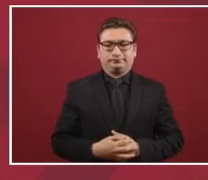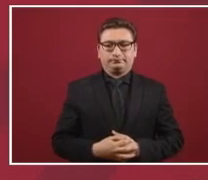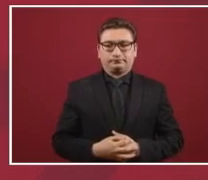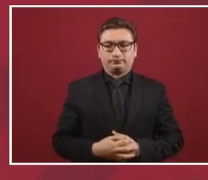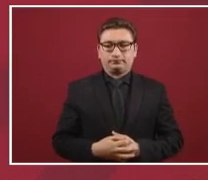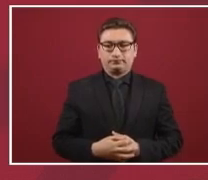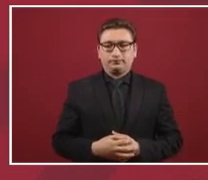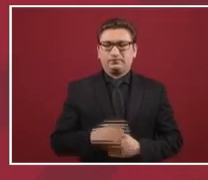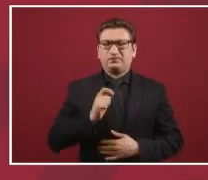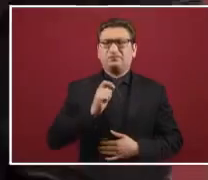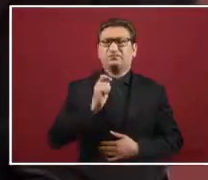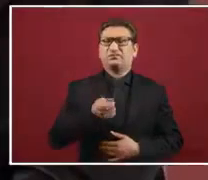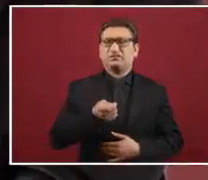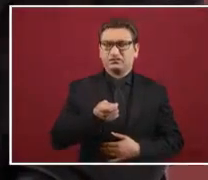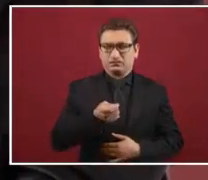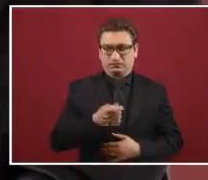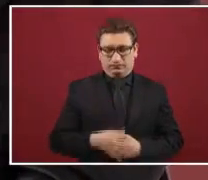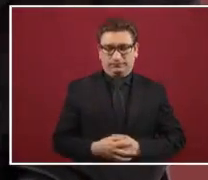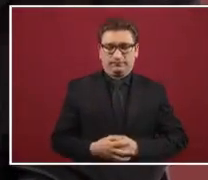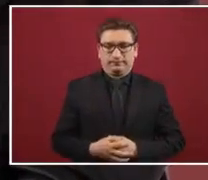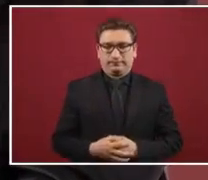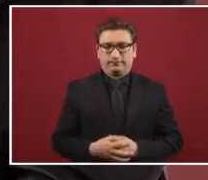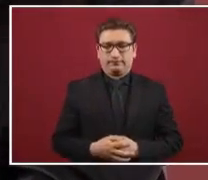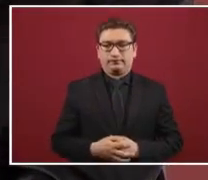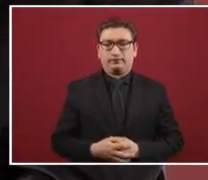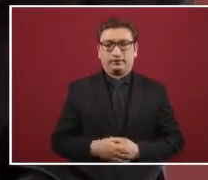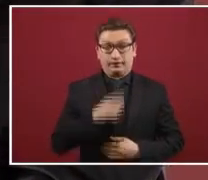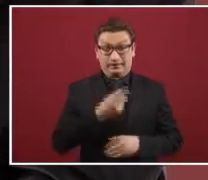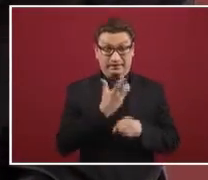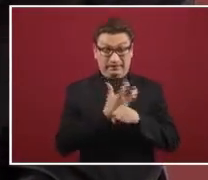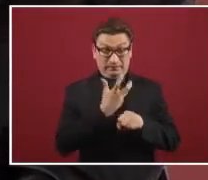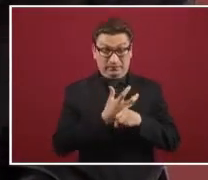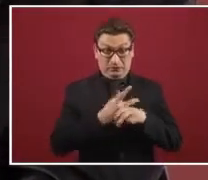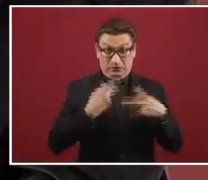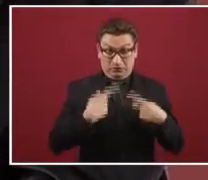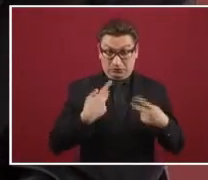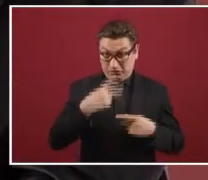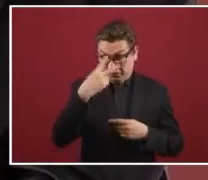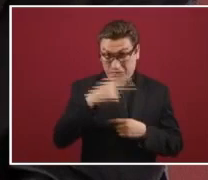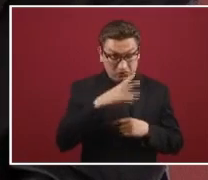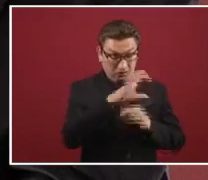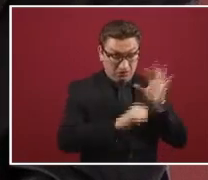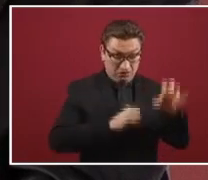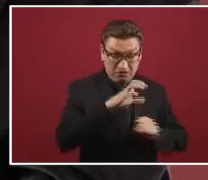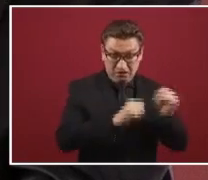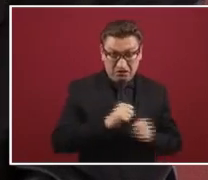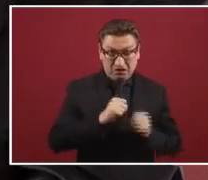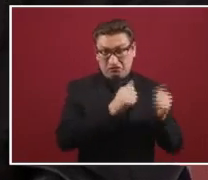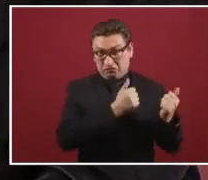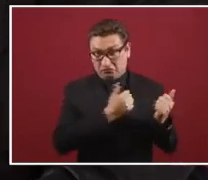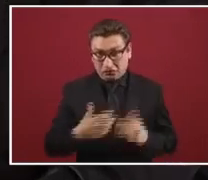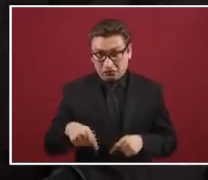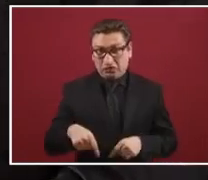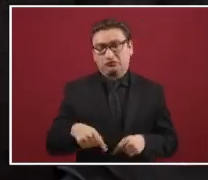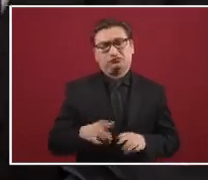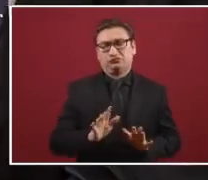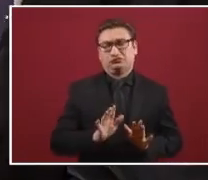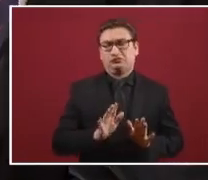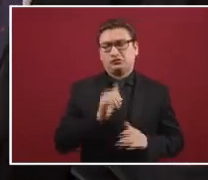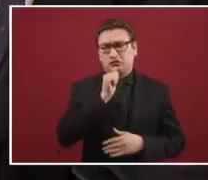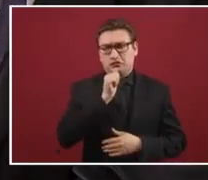es decir, no ha habido deportados. Se habla de